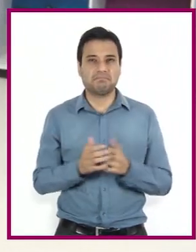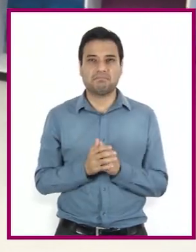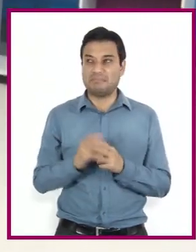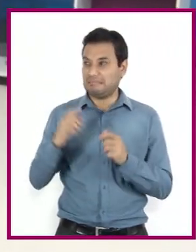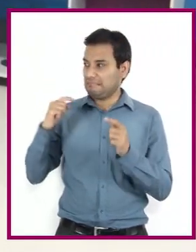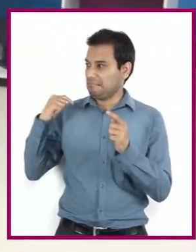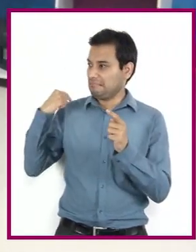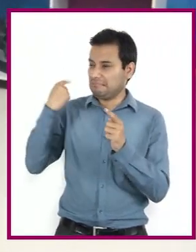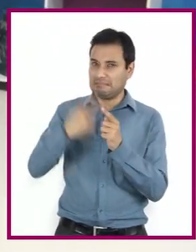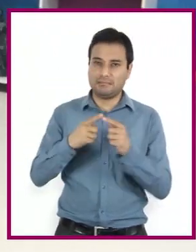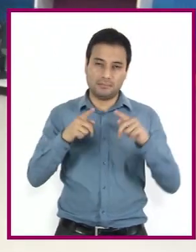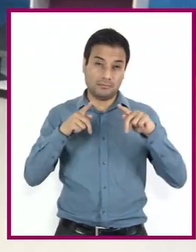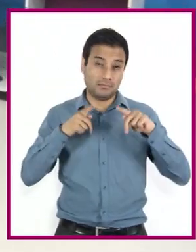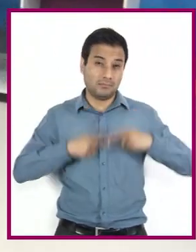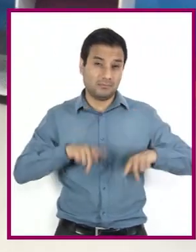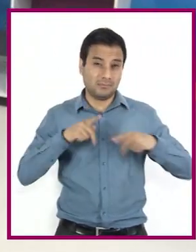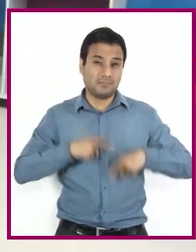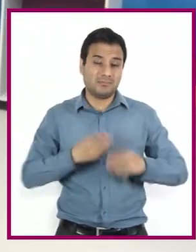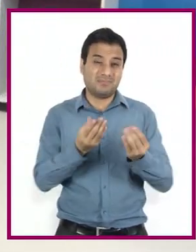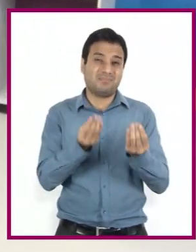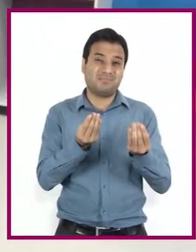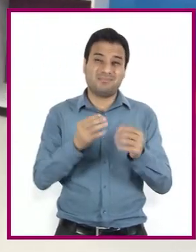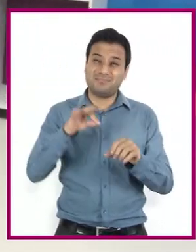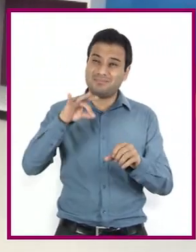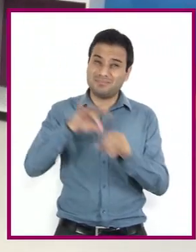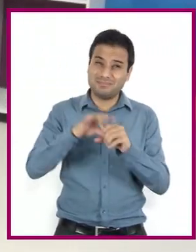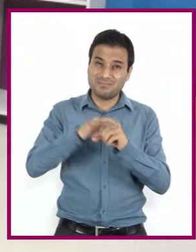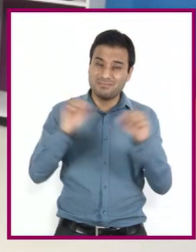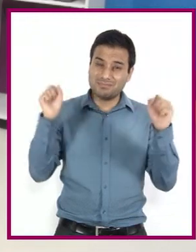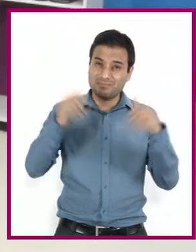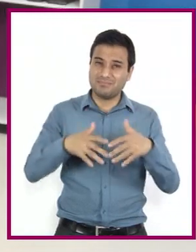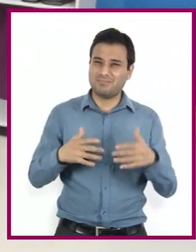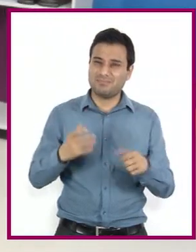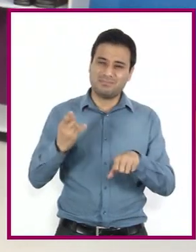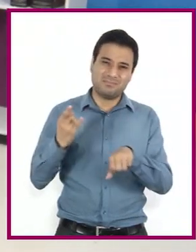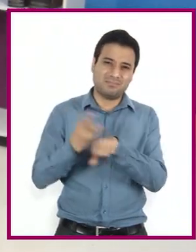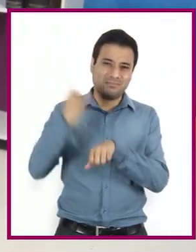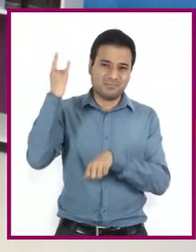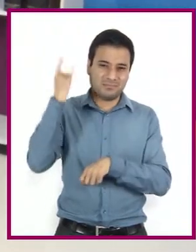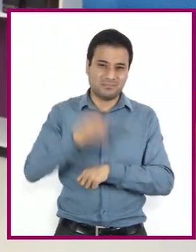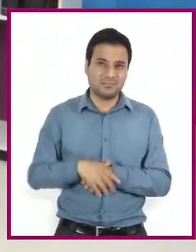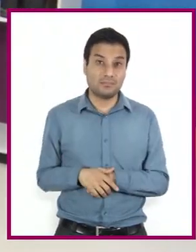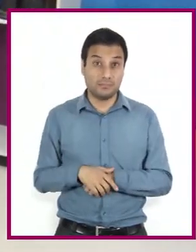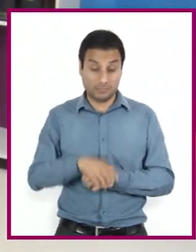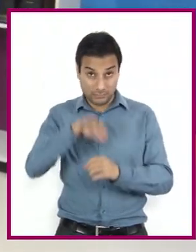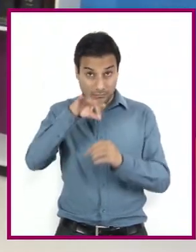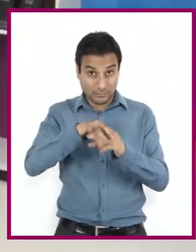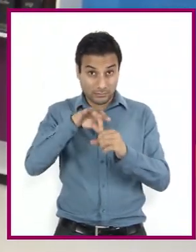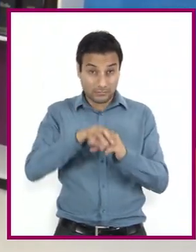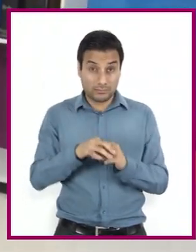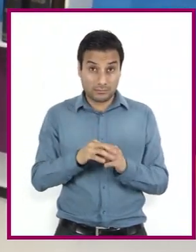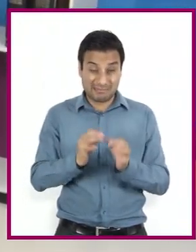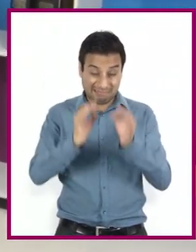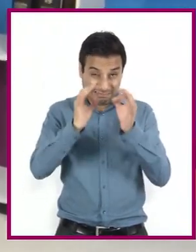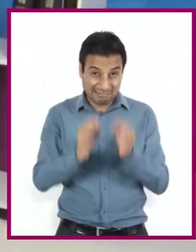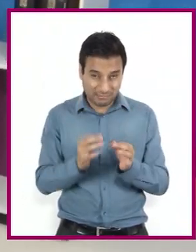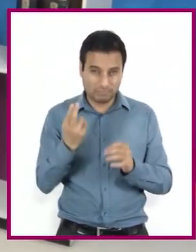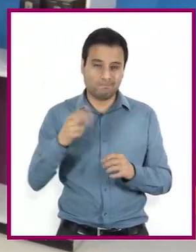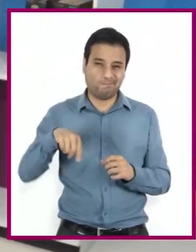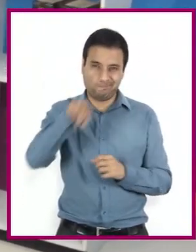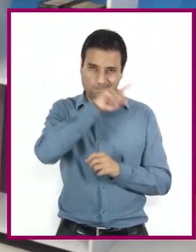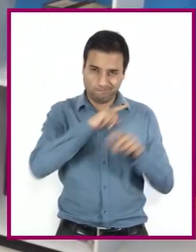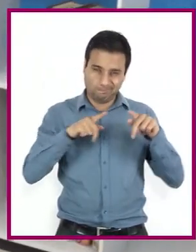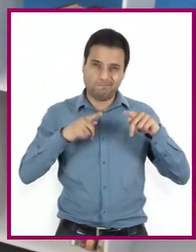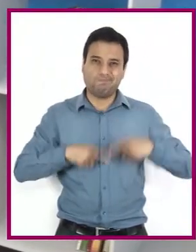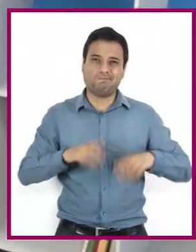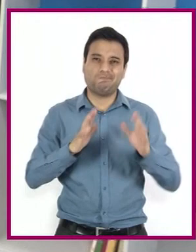un desencanto en los procesos electorales, pero para que las elecciones funcionen, se necesita de la acción ciudadana